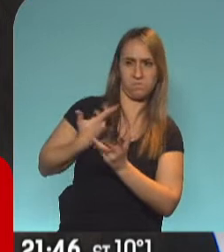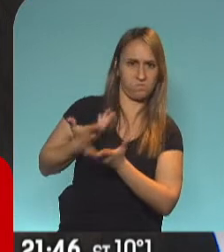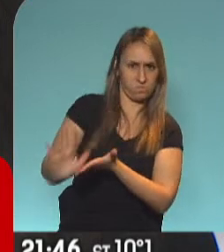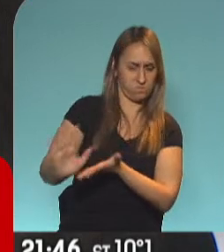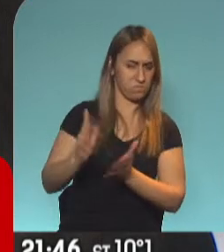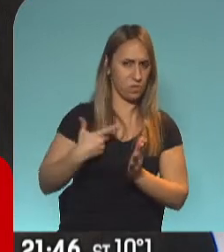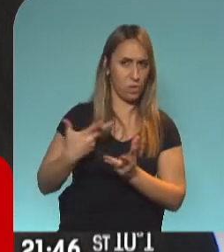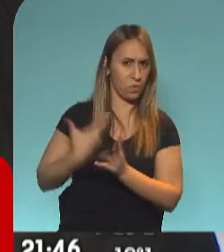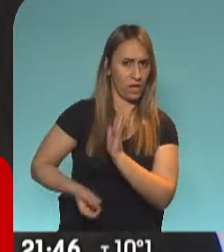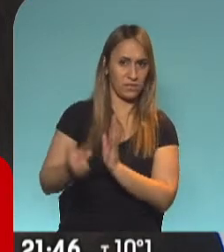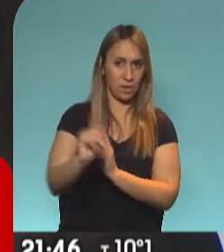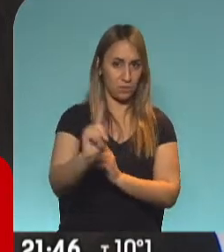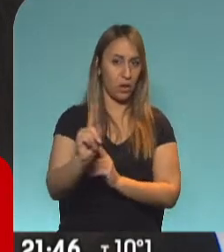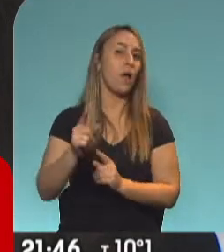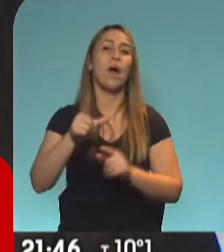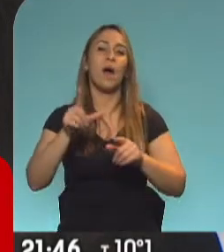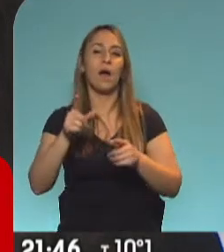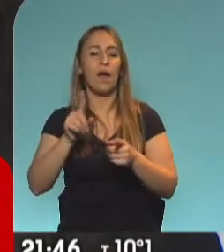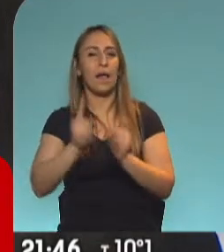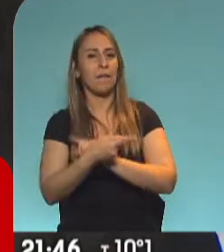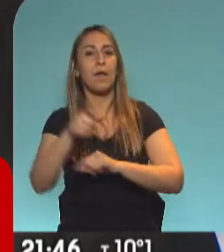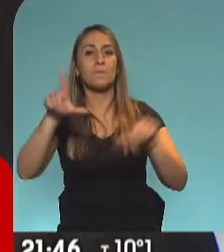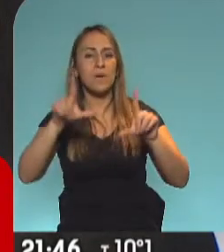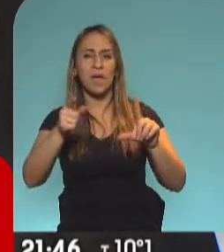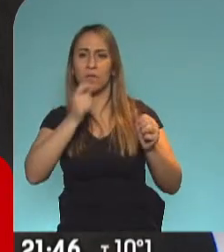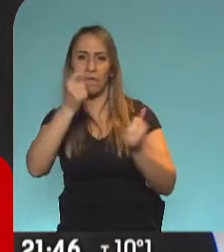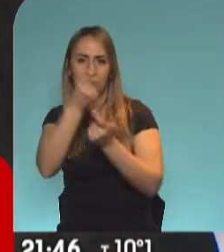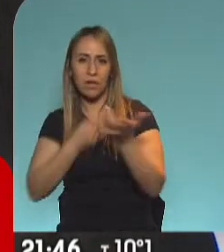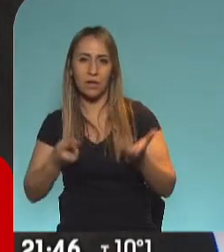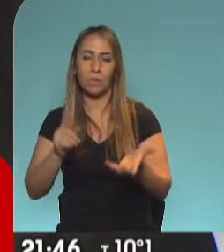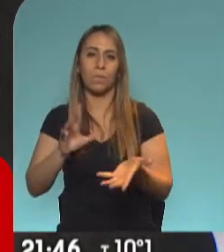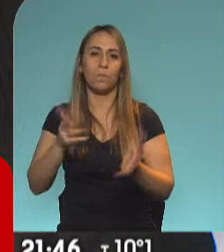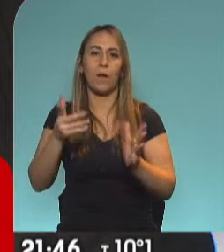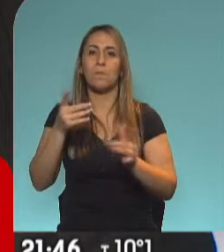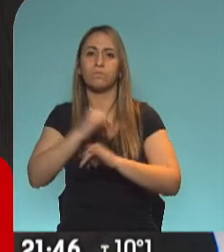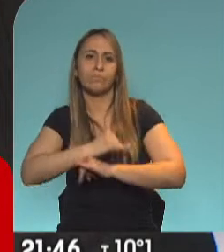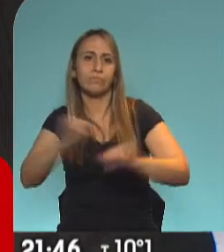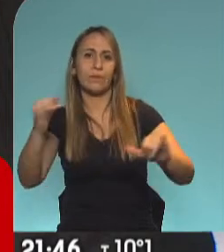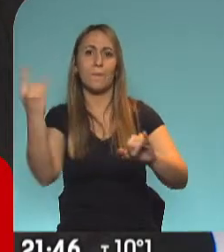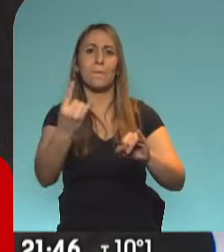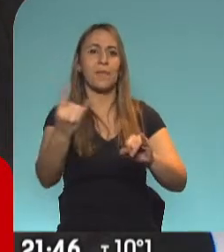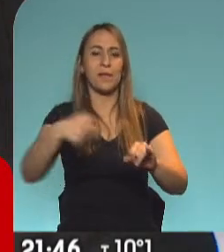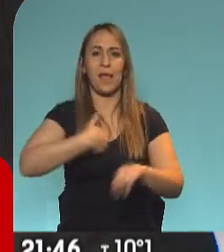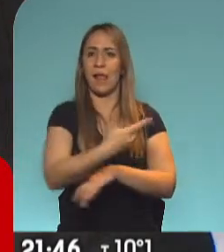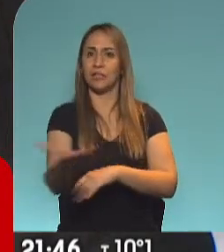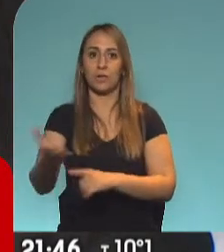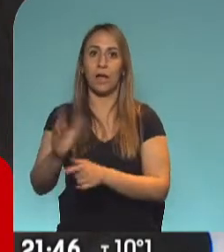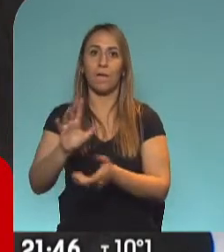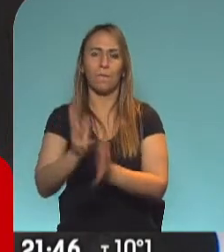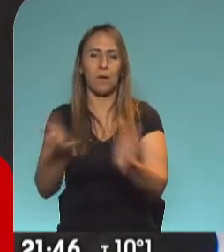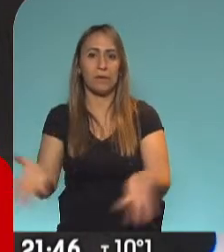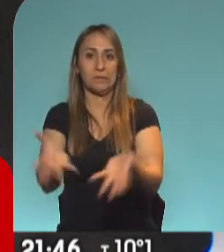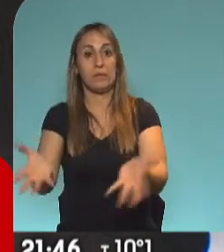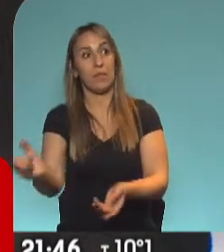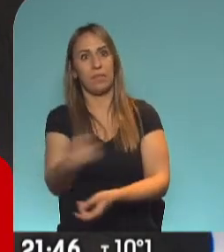los efectos de que la gente al cual le están mintiendo, en muchos casos claramente le están mintiendo, pretendan, salgan a la calle a